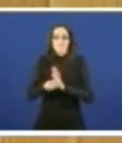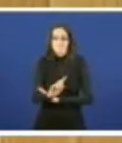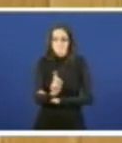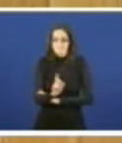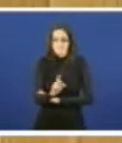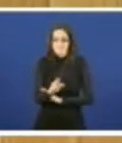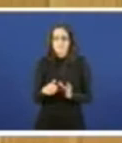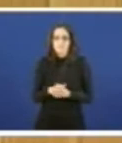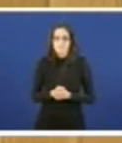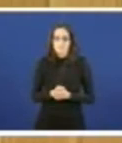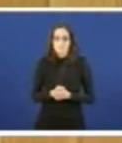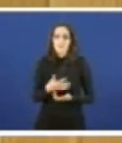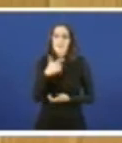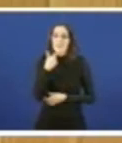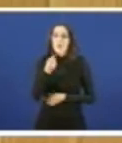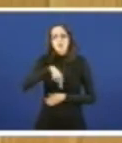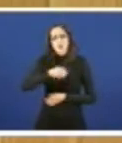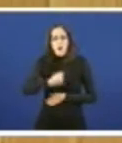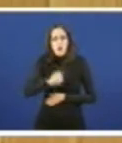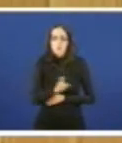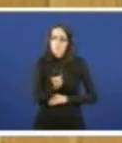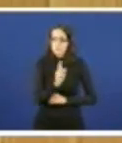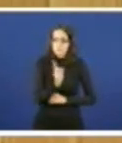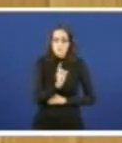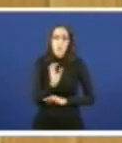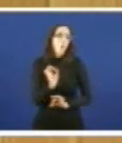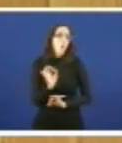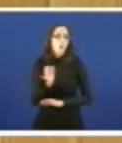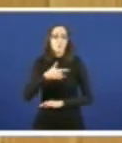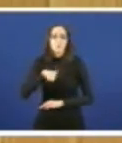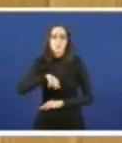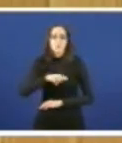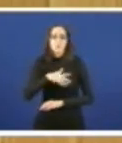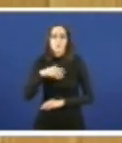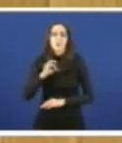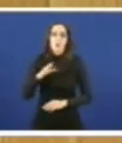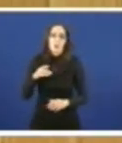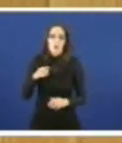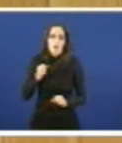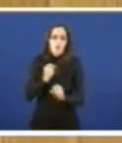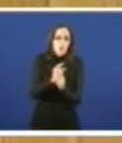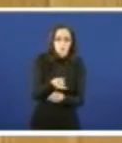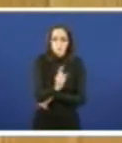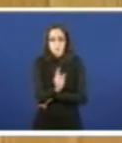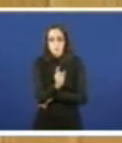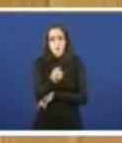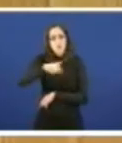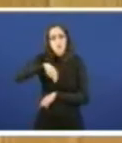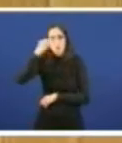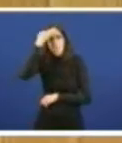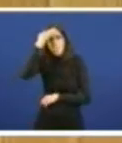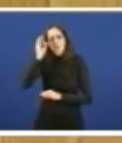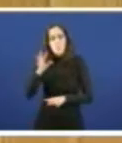non é que sexa unha teima nosa, non é que nosoutros pretendamos poñer paus na roda. Creemos que estamos